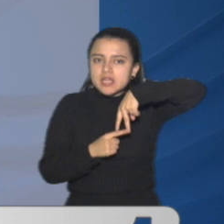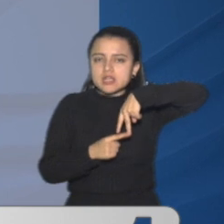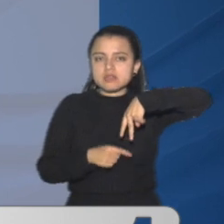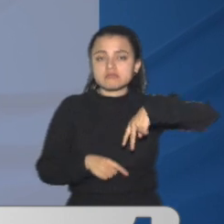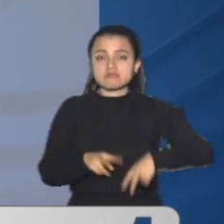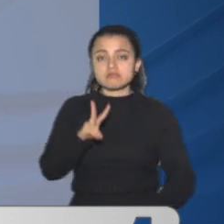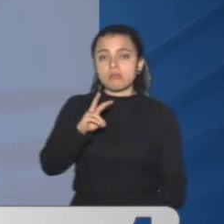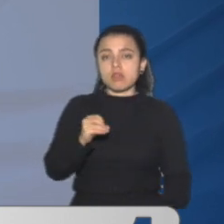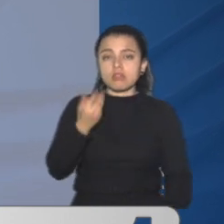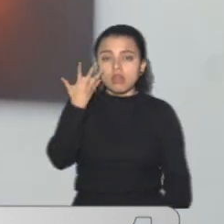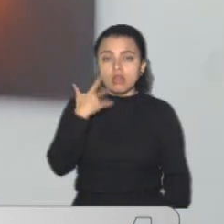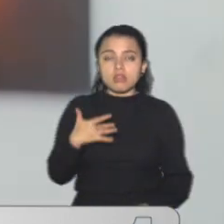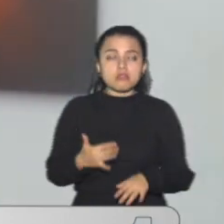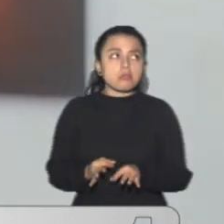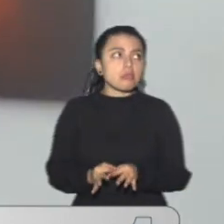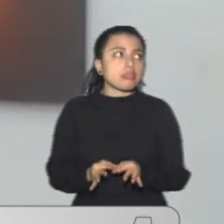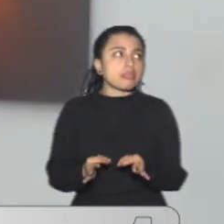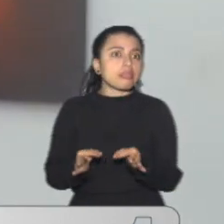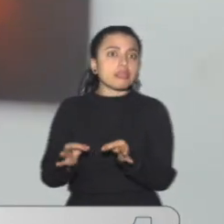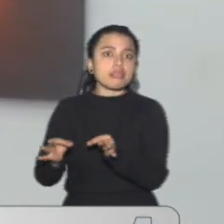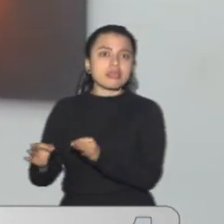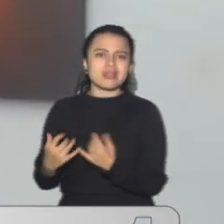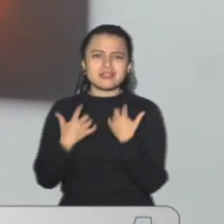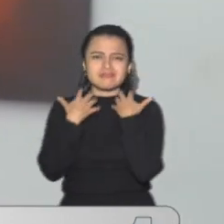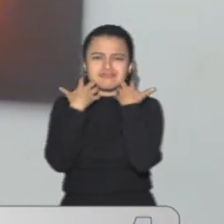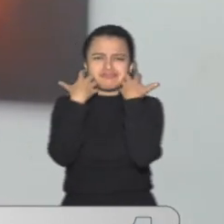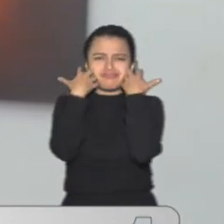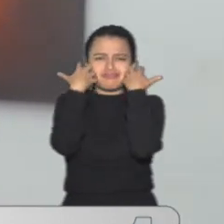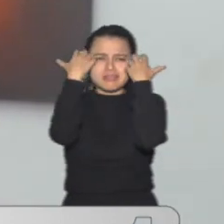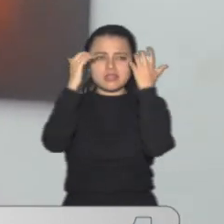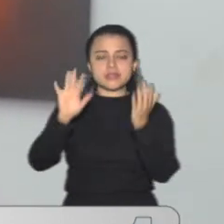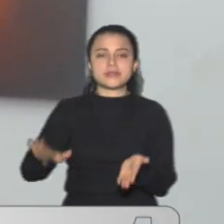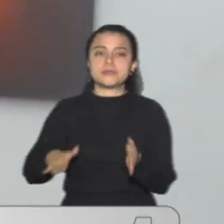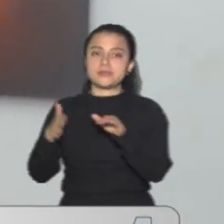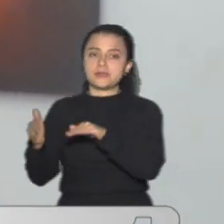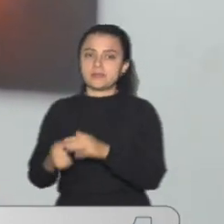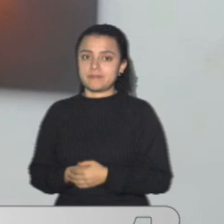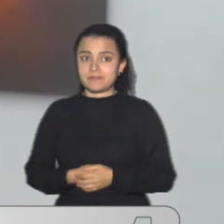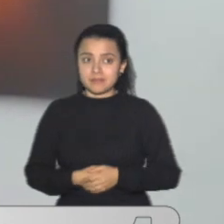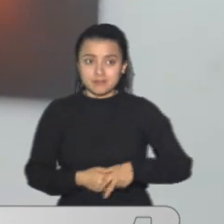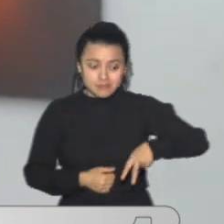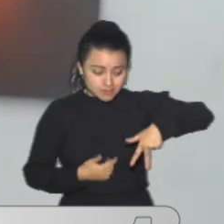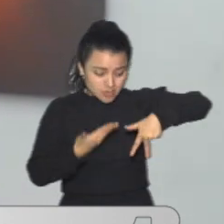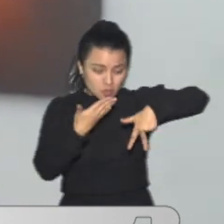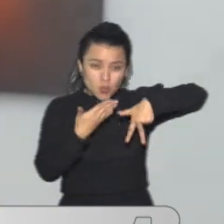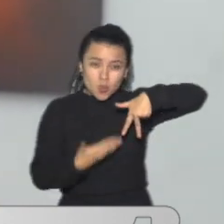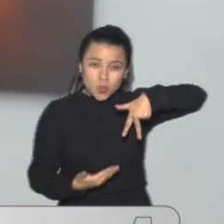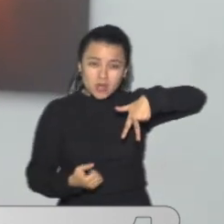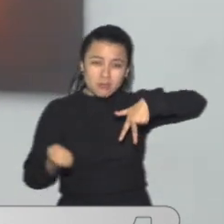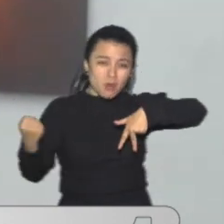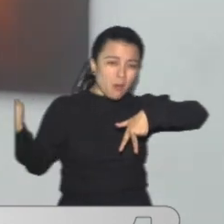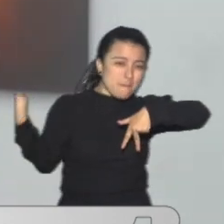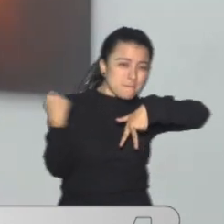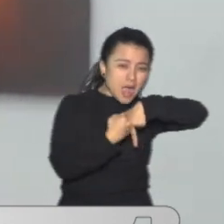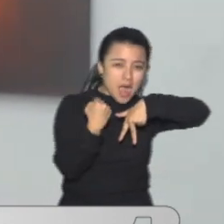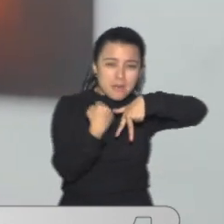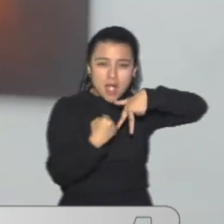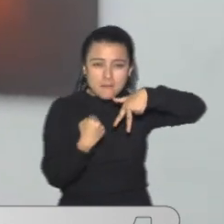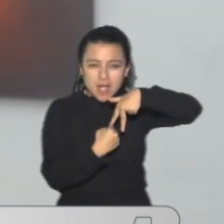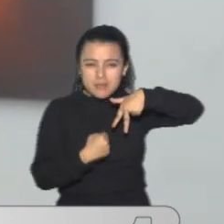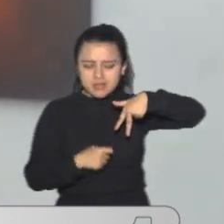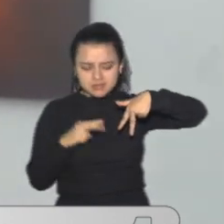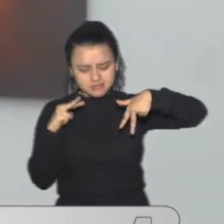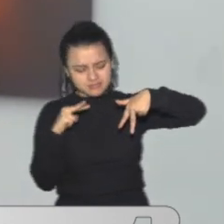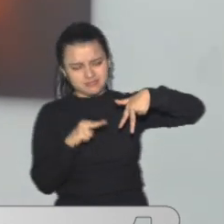con fiebre falleció pero no antes y unos golpes y no soporto la cirugía y le llama mucho la atención